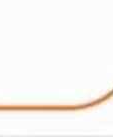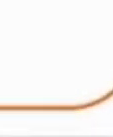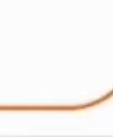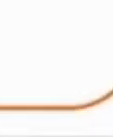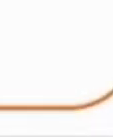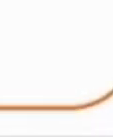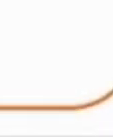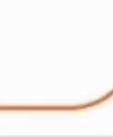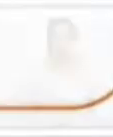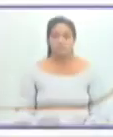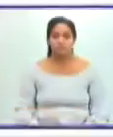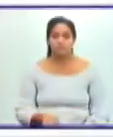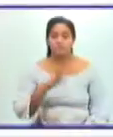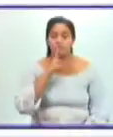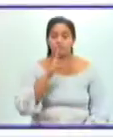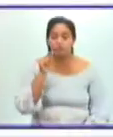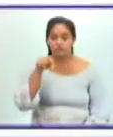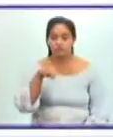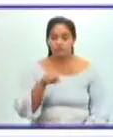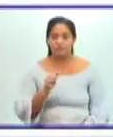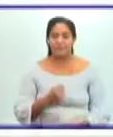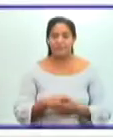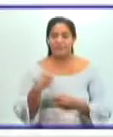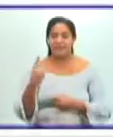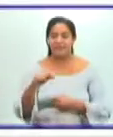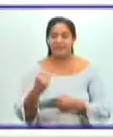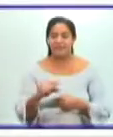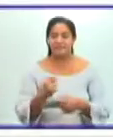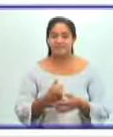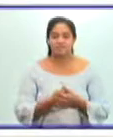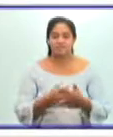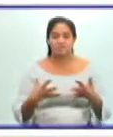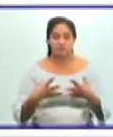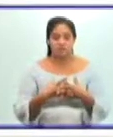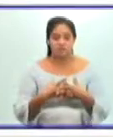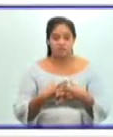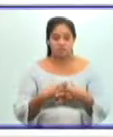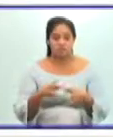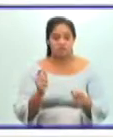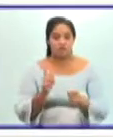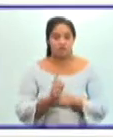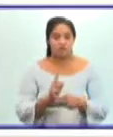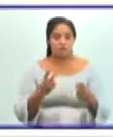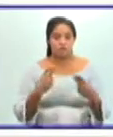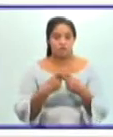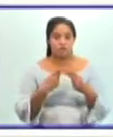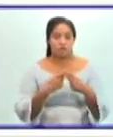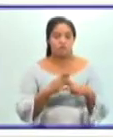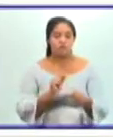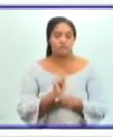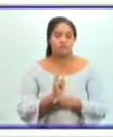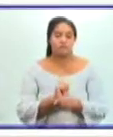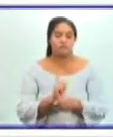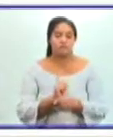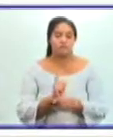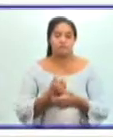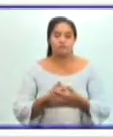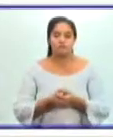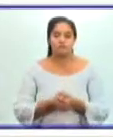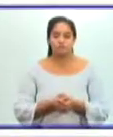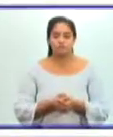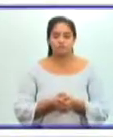Vamos a darle solución al ejercicio relacionado con la competencia de los perros. Observa cómo está